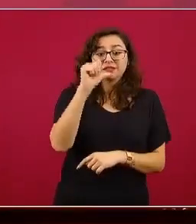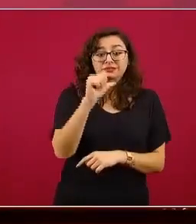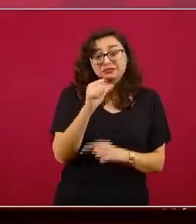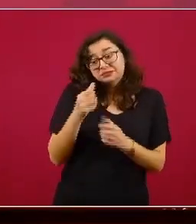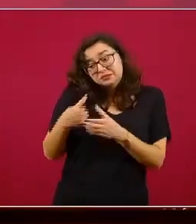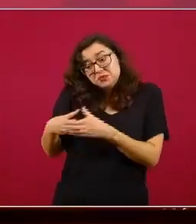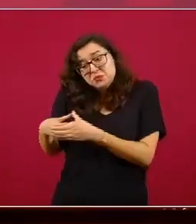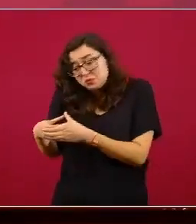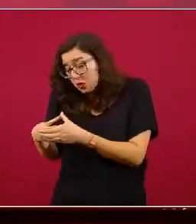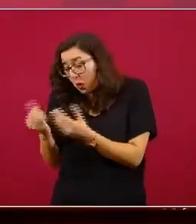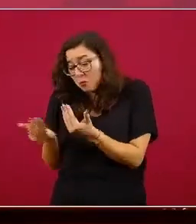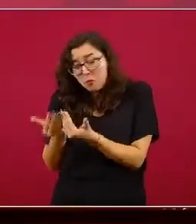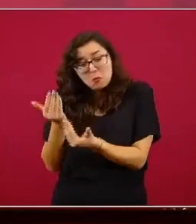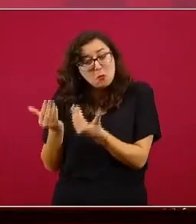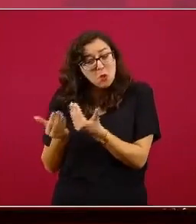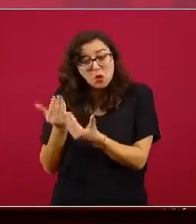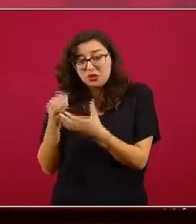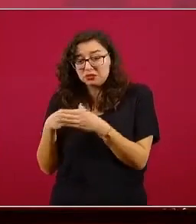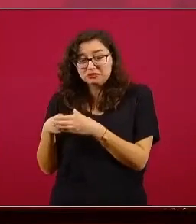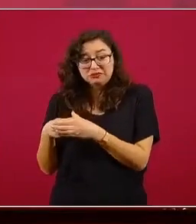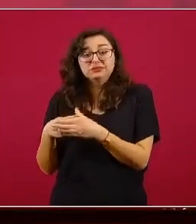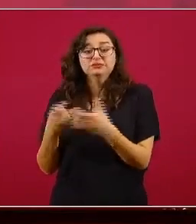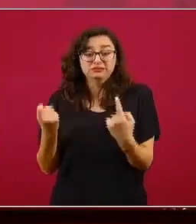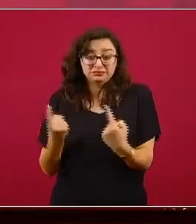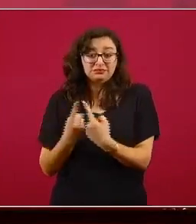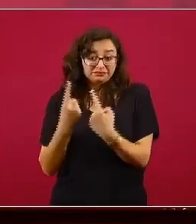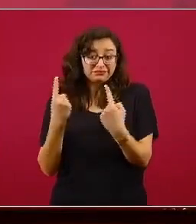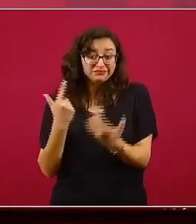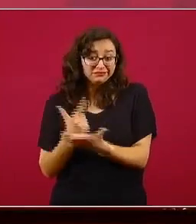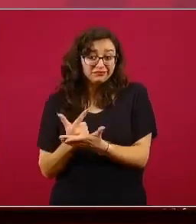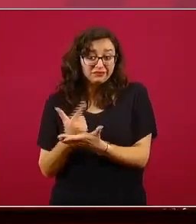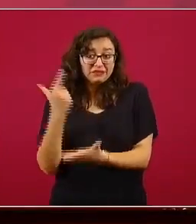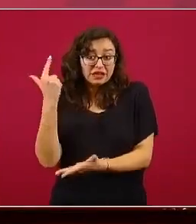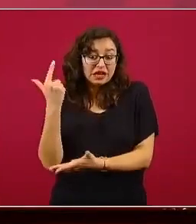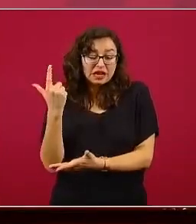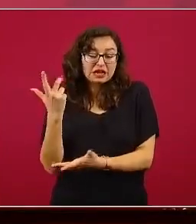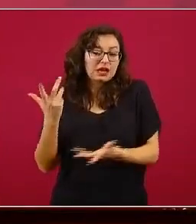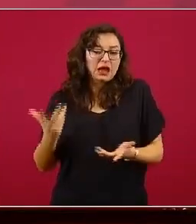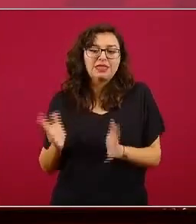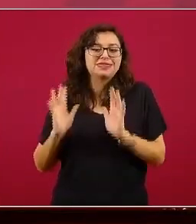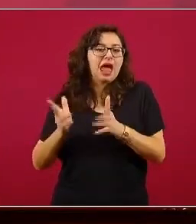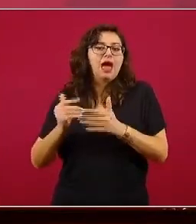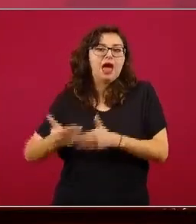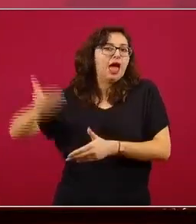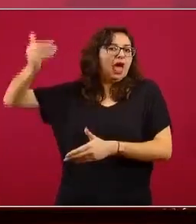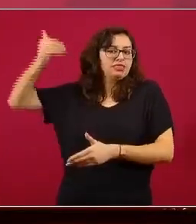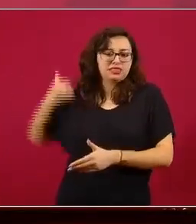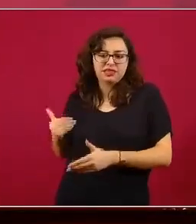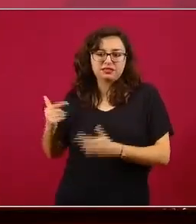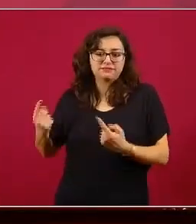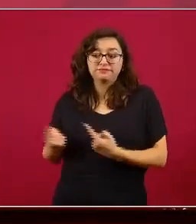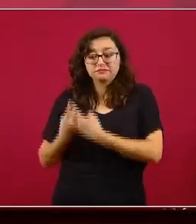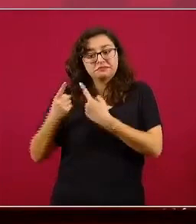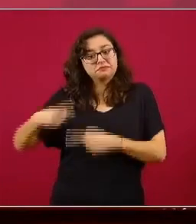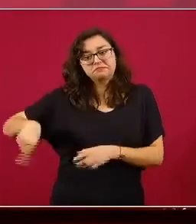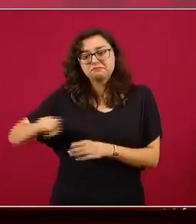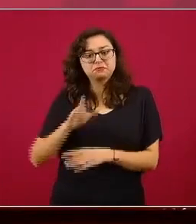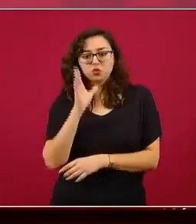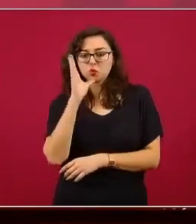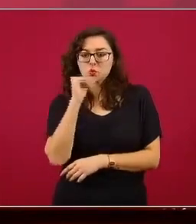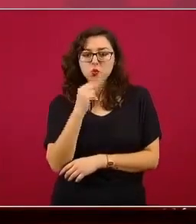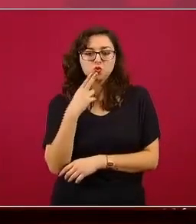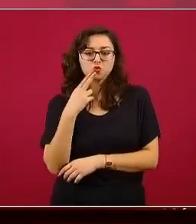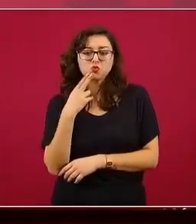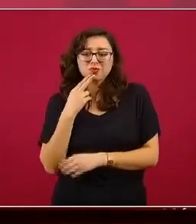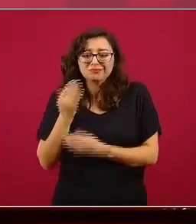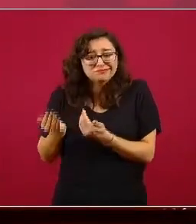son muy pocas afortunadamente, que tienen alergias graves conocidas con anterioridad, no la podrán usar,